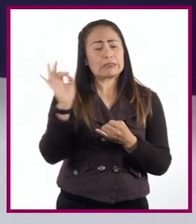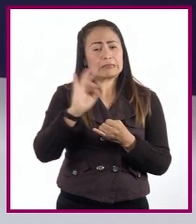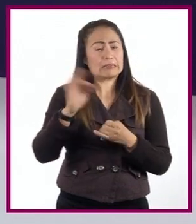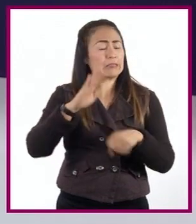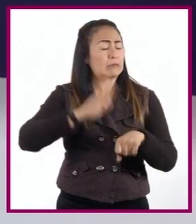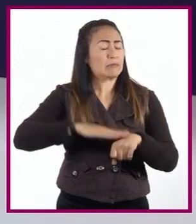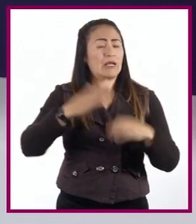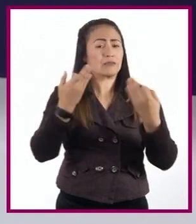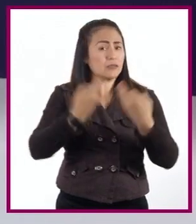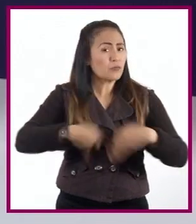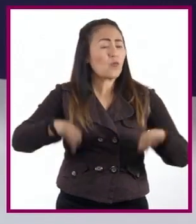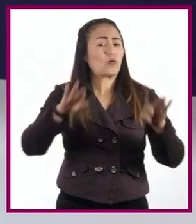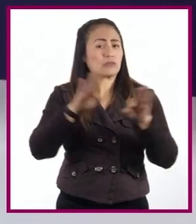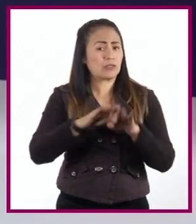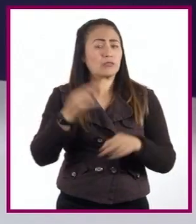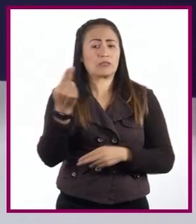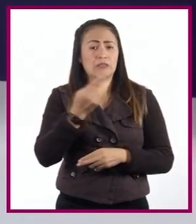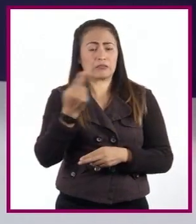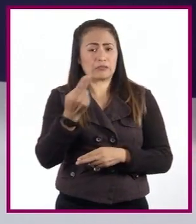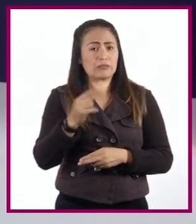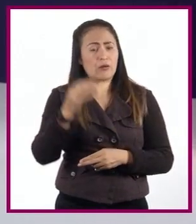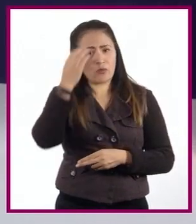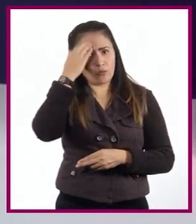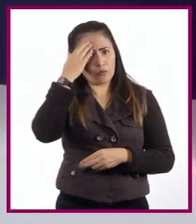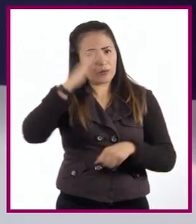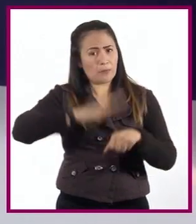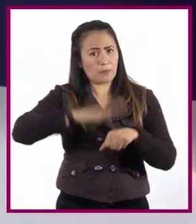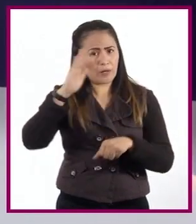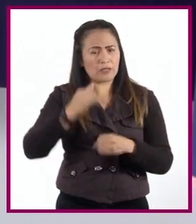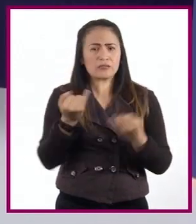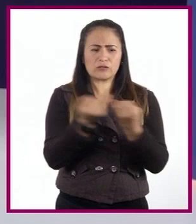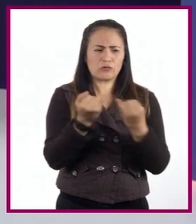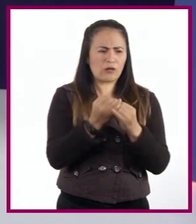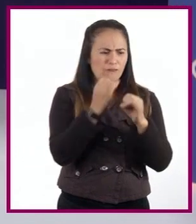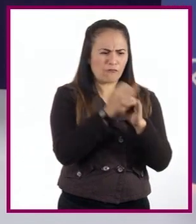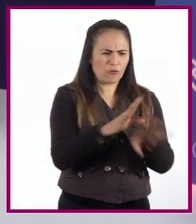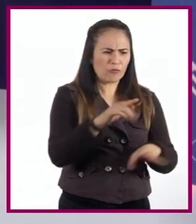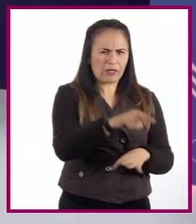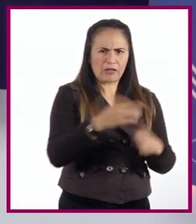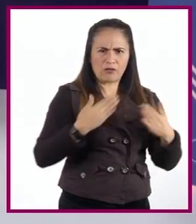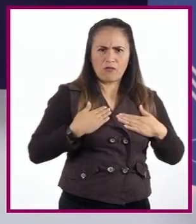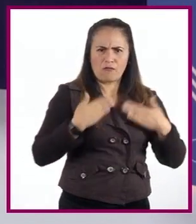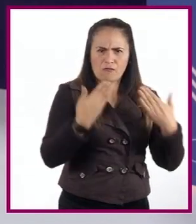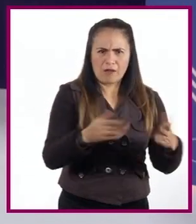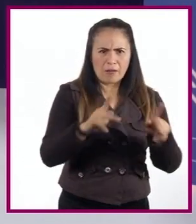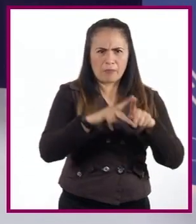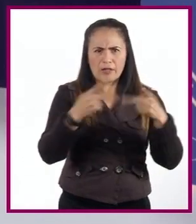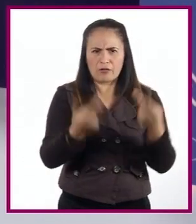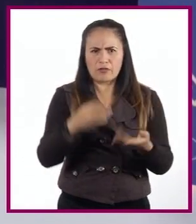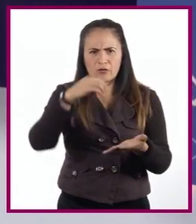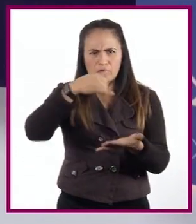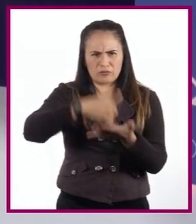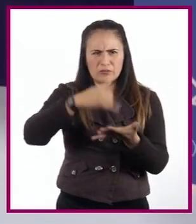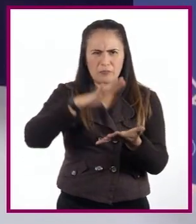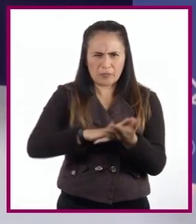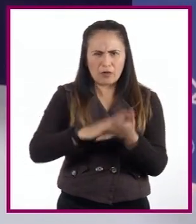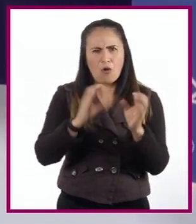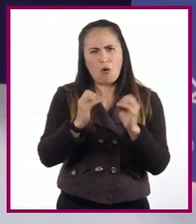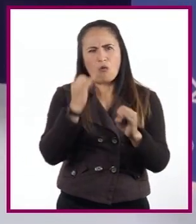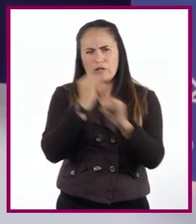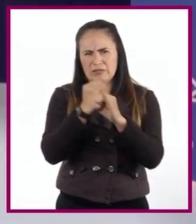gran impacto. 2. Preferir información de fuentes confiables, de periódicos impresos o sitios de internet